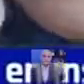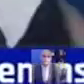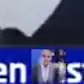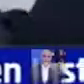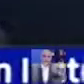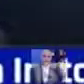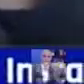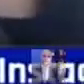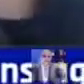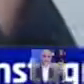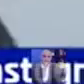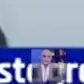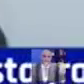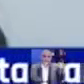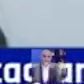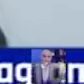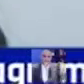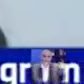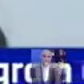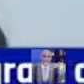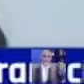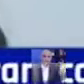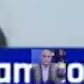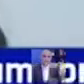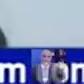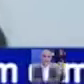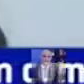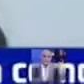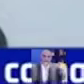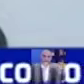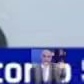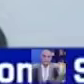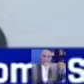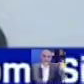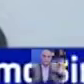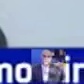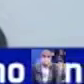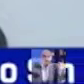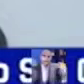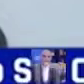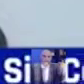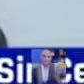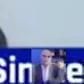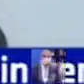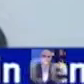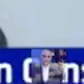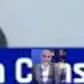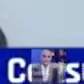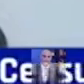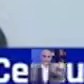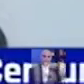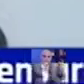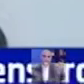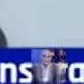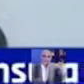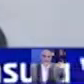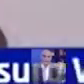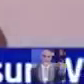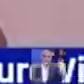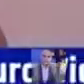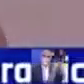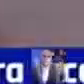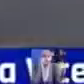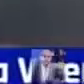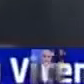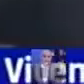diferentes lugares, todos se concentran en uno mismo. Son pagados por Claudio X González, son pagados por